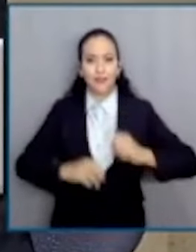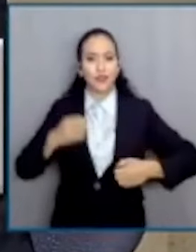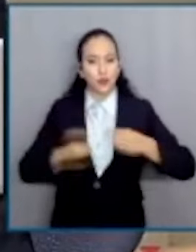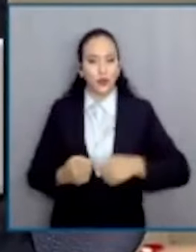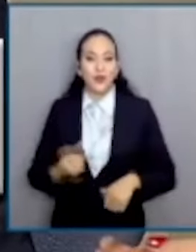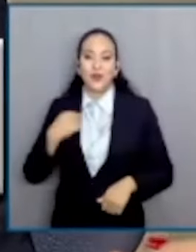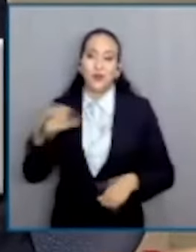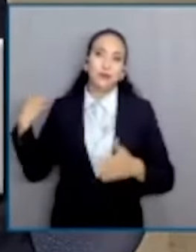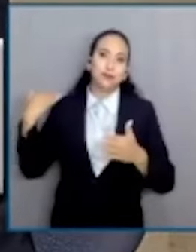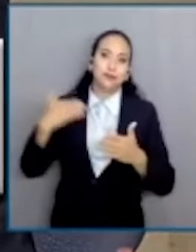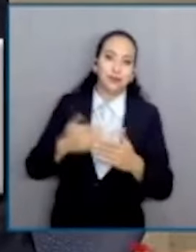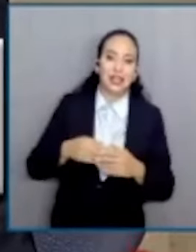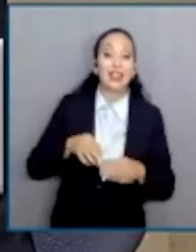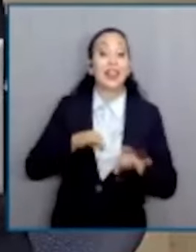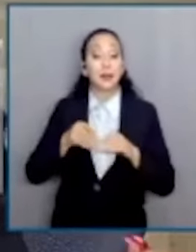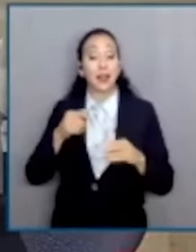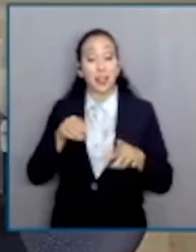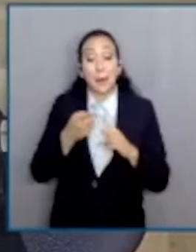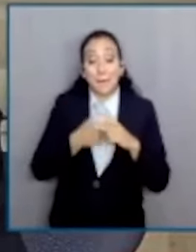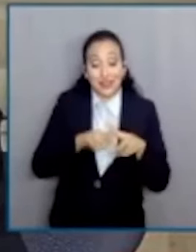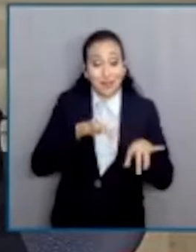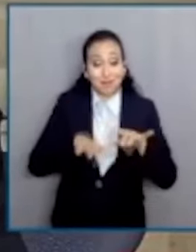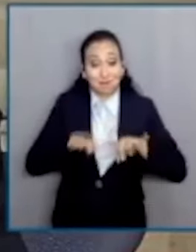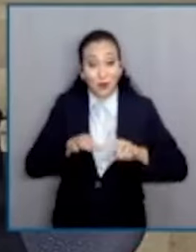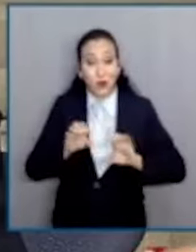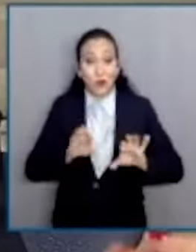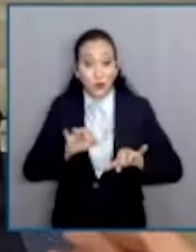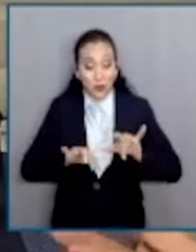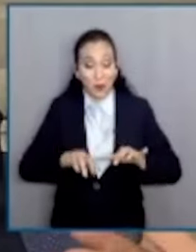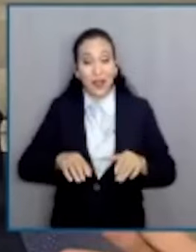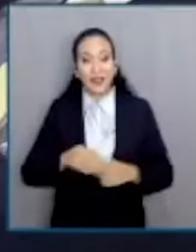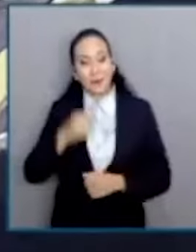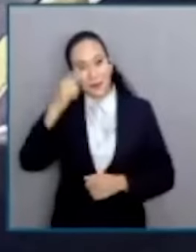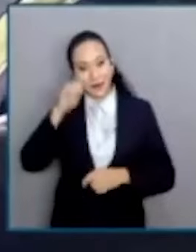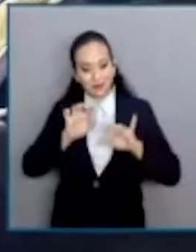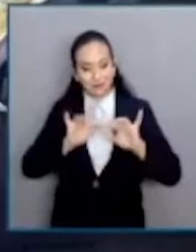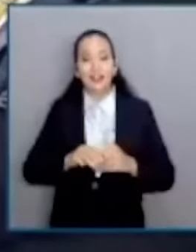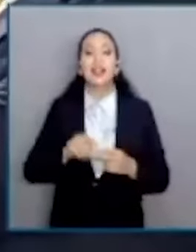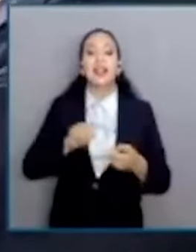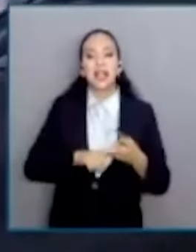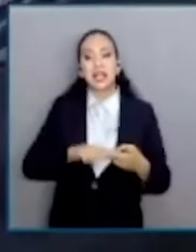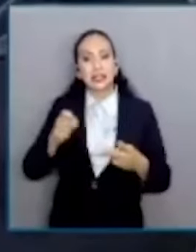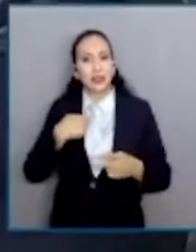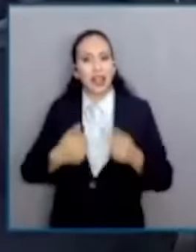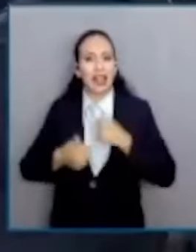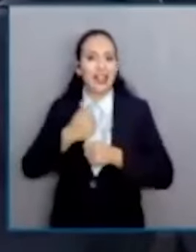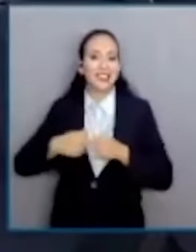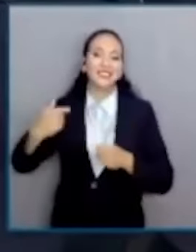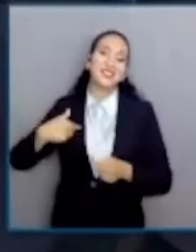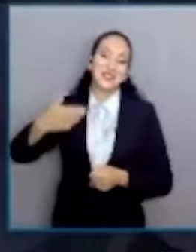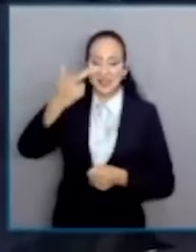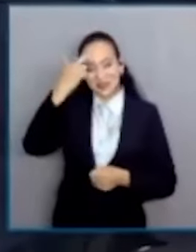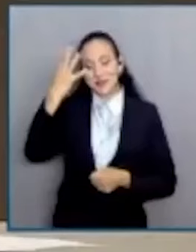mecanógrafo hasta ministro presidente han sido los años más generosos maravillosos